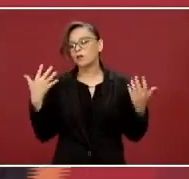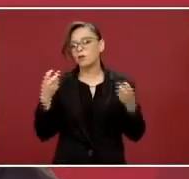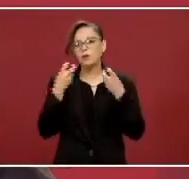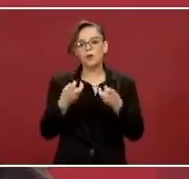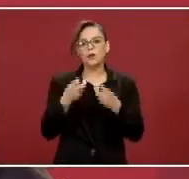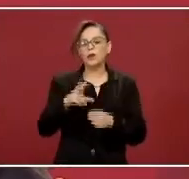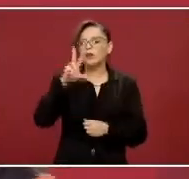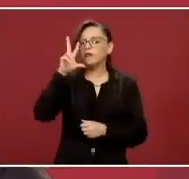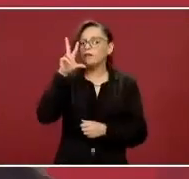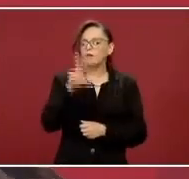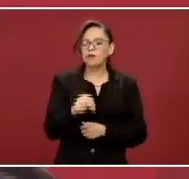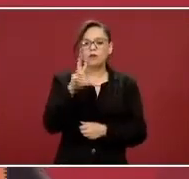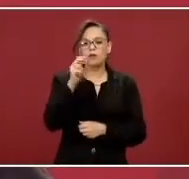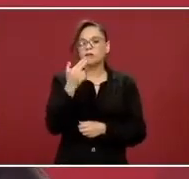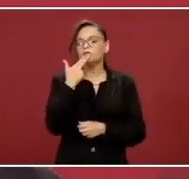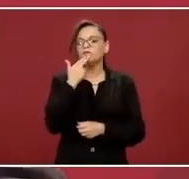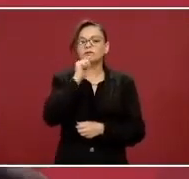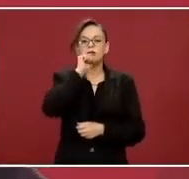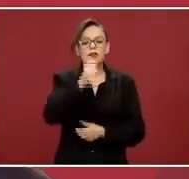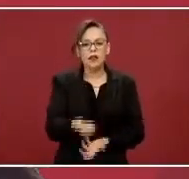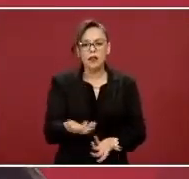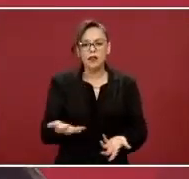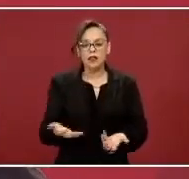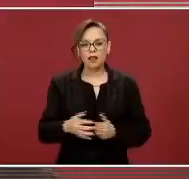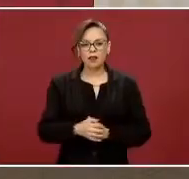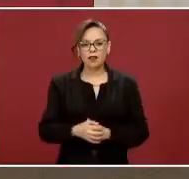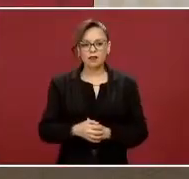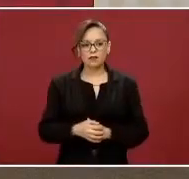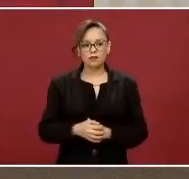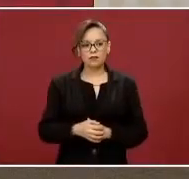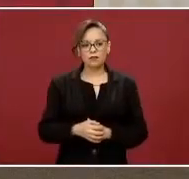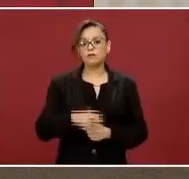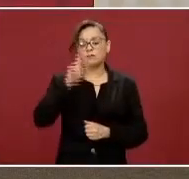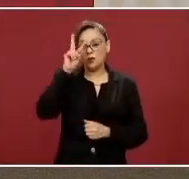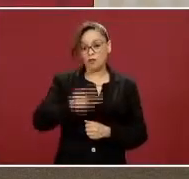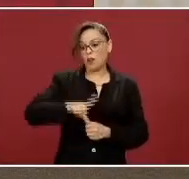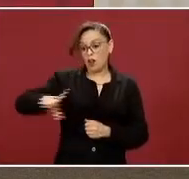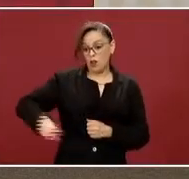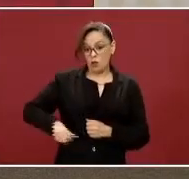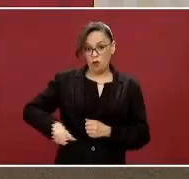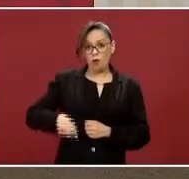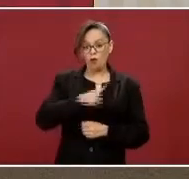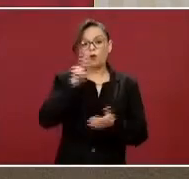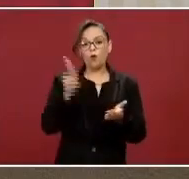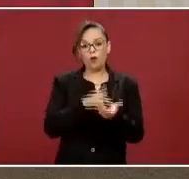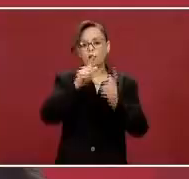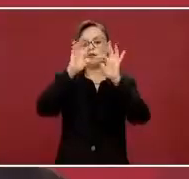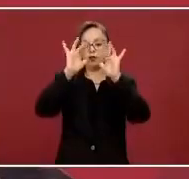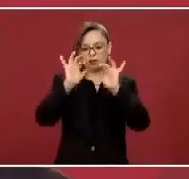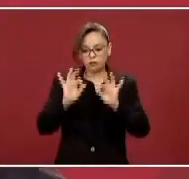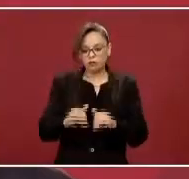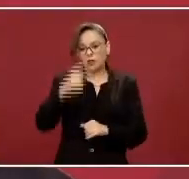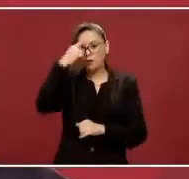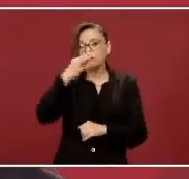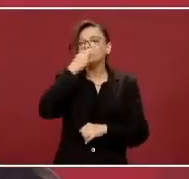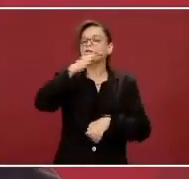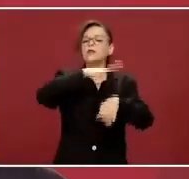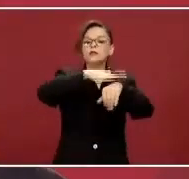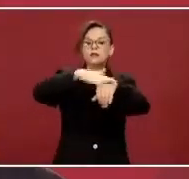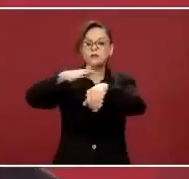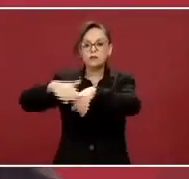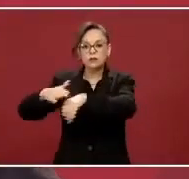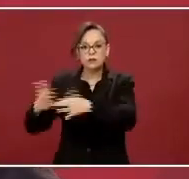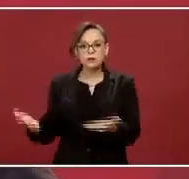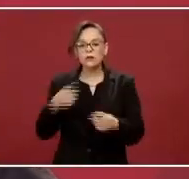tiene sentido y vamos a emitir una directiva a nivel de todo el gobierno volviendo a decir: no desperdiciemos